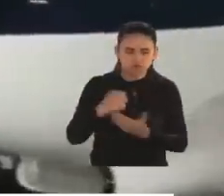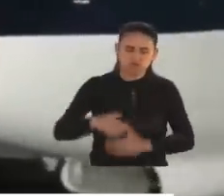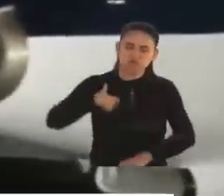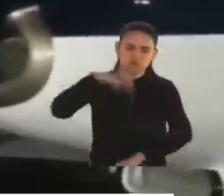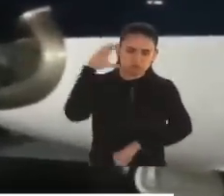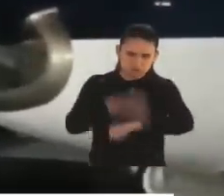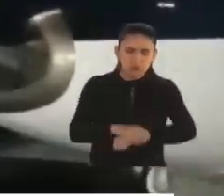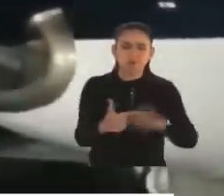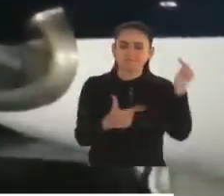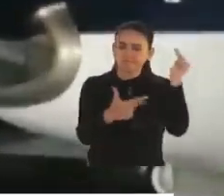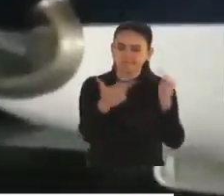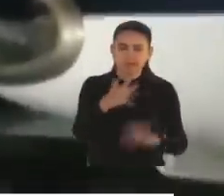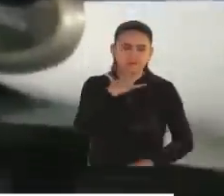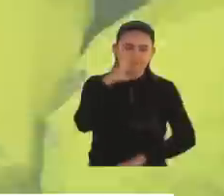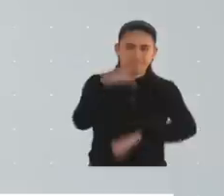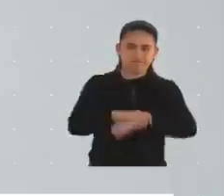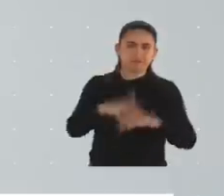cargos.